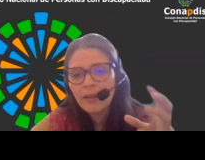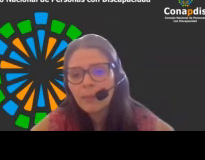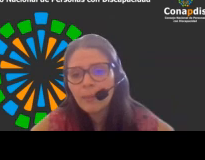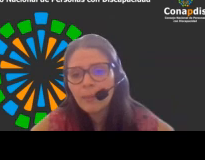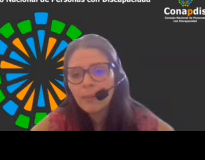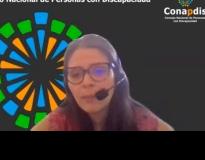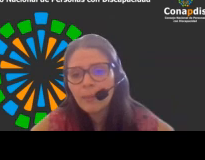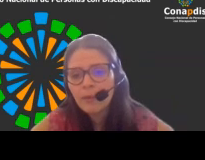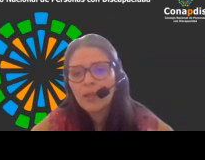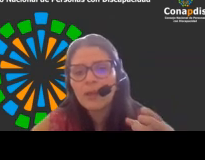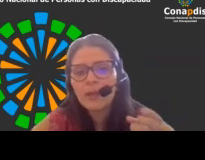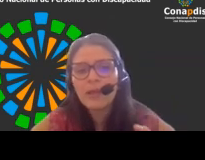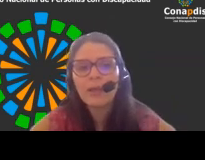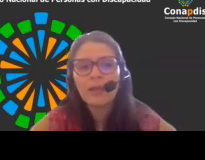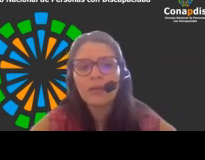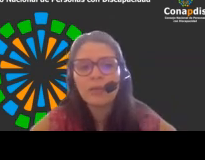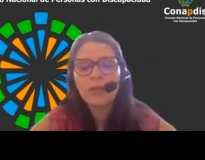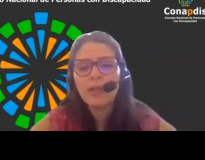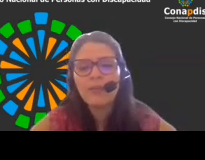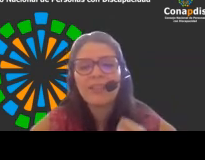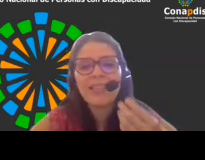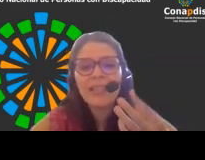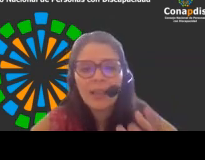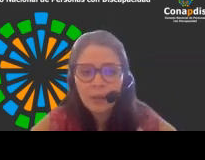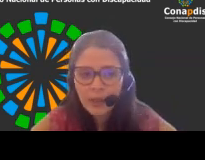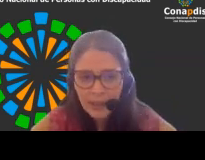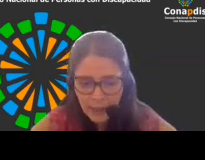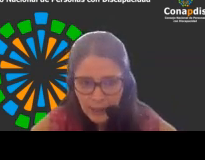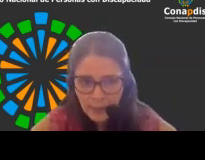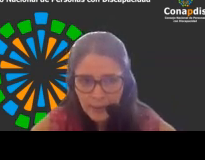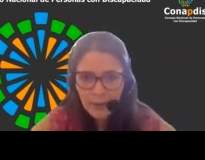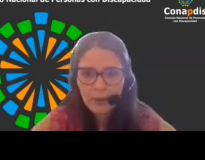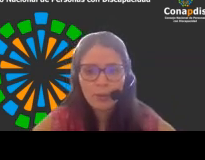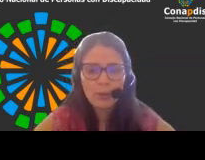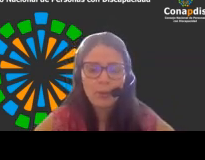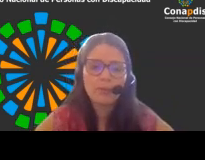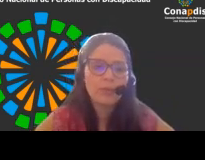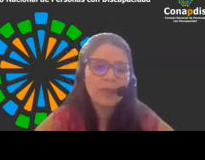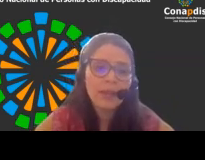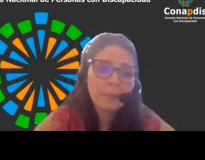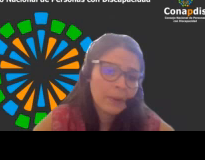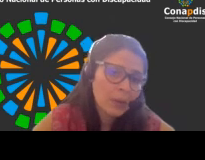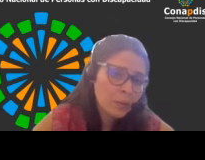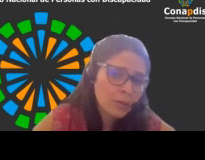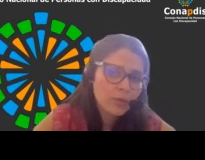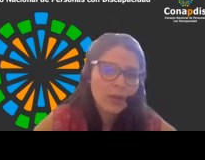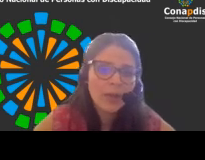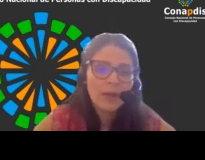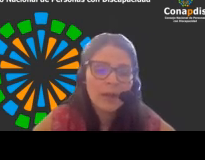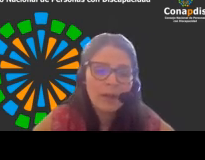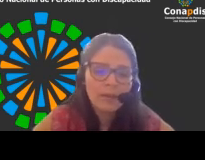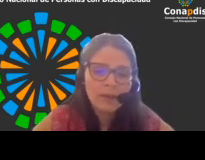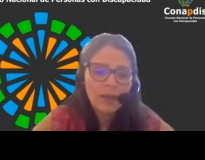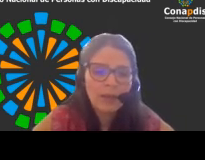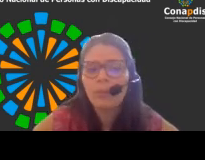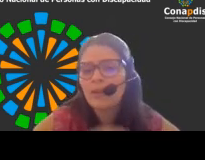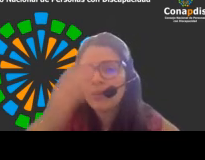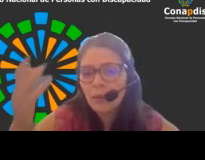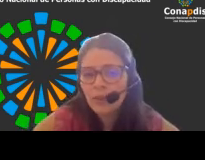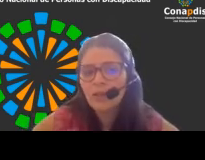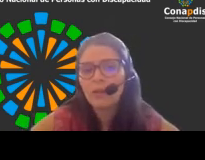lo que es aquella persona le le facilita alguna tarea no lo debemos tocar para algunos